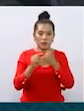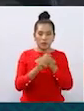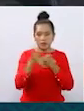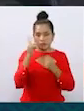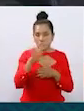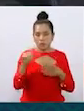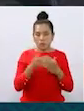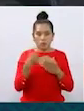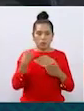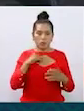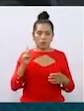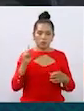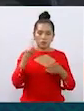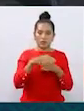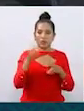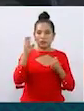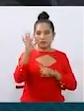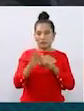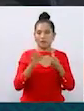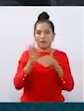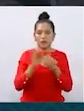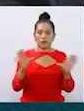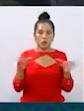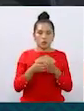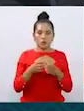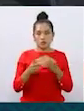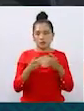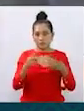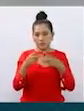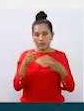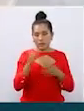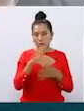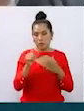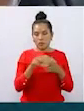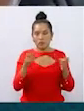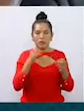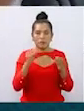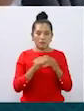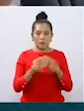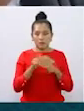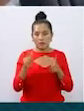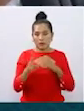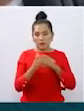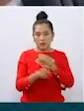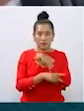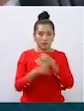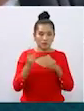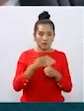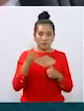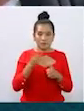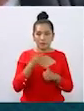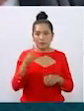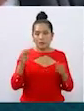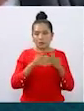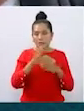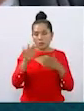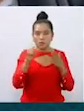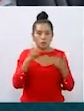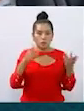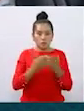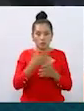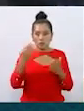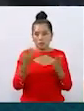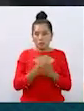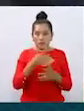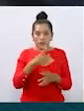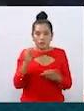presencia como Federación de Juntas Vecinales de esta ciudad más importante del país. Asimismo, ambas autoridades esperan que en este cabildo se integre